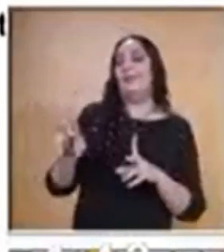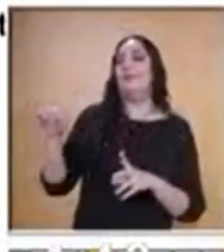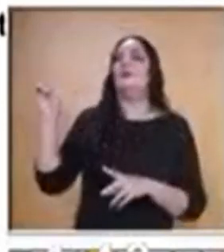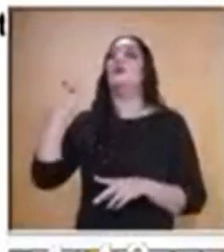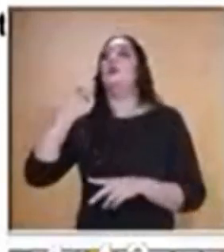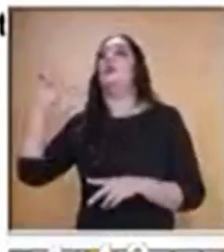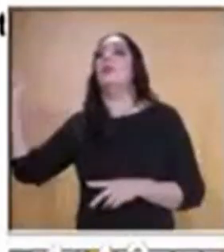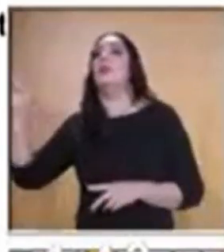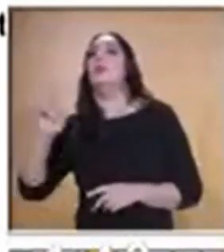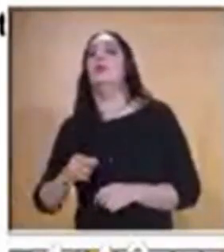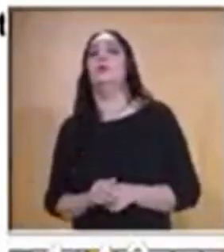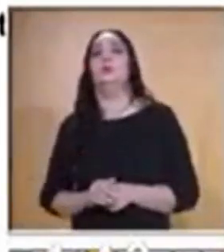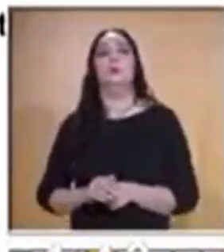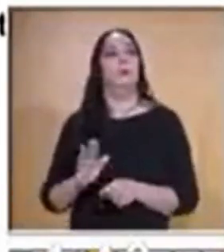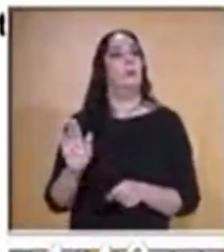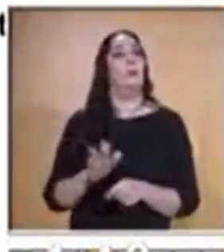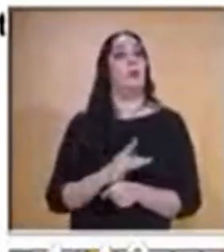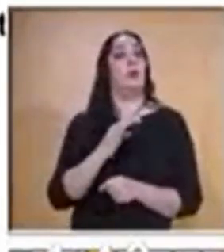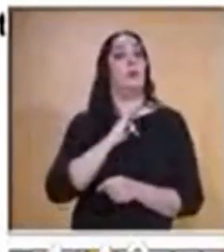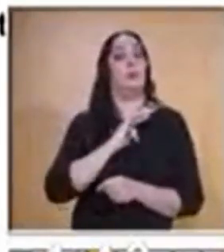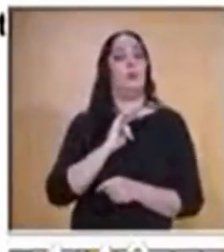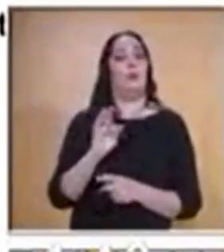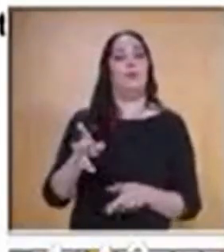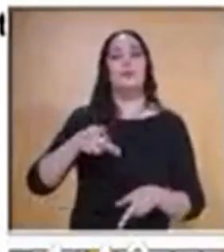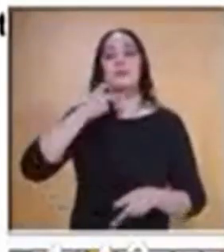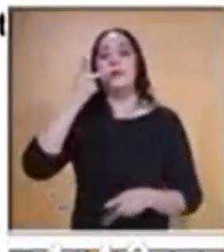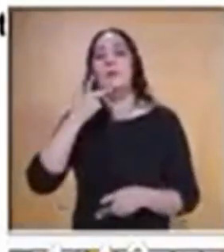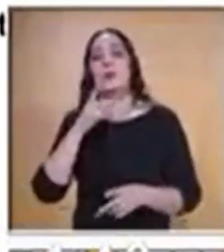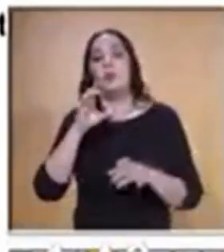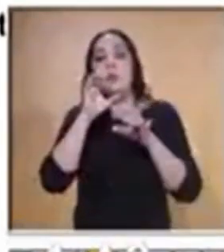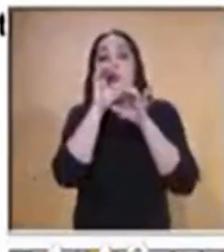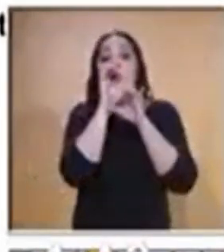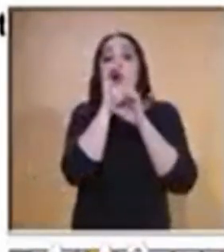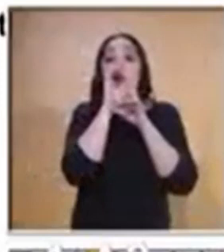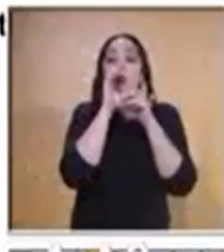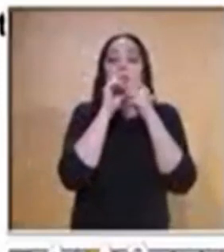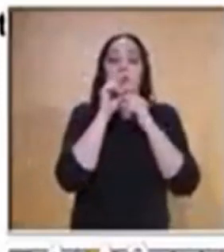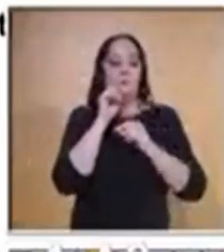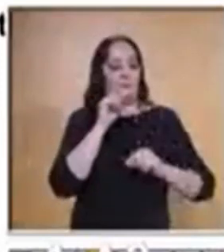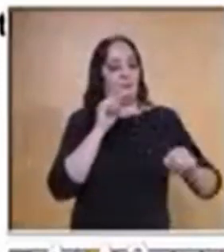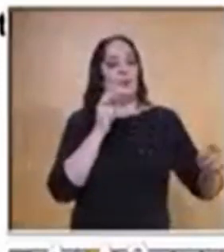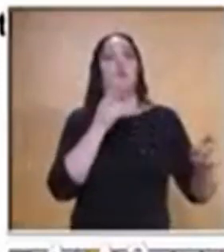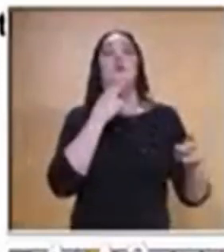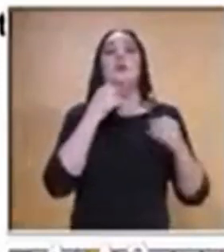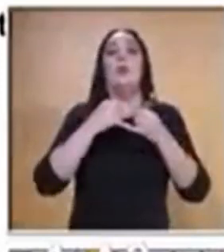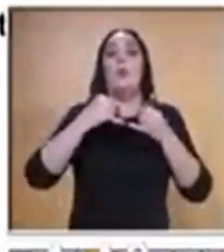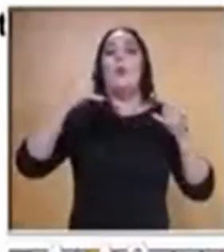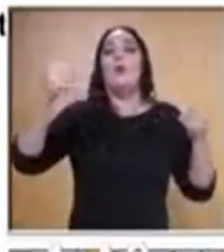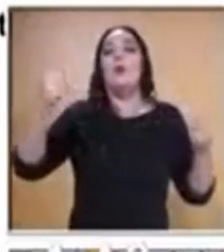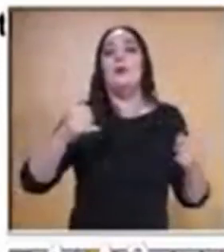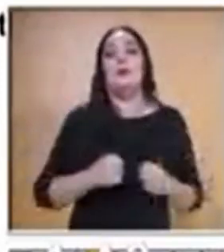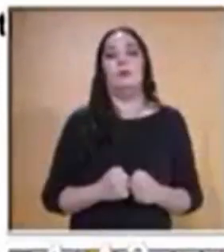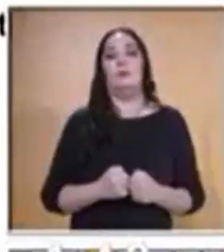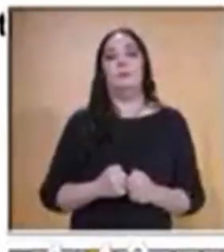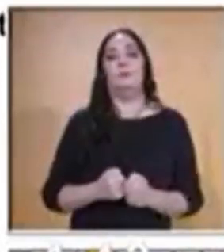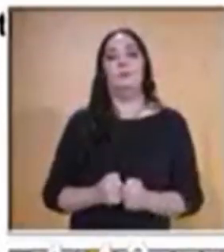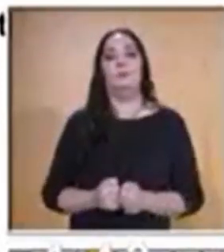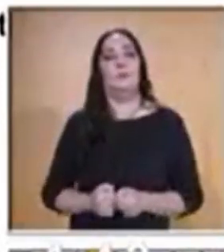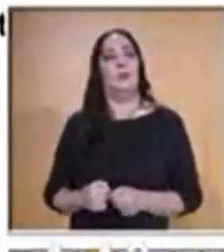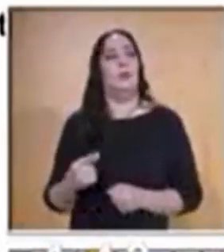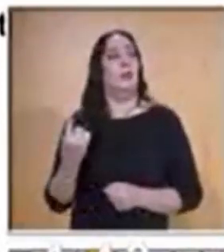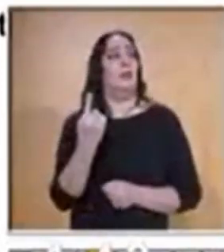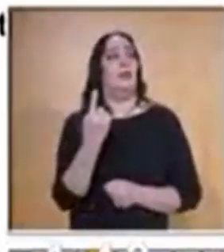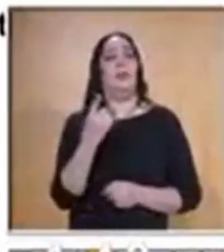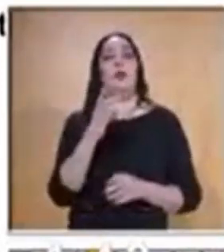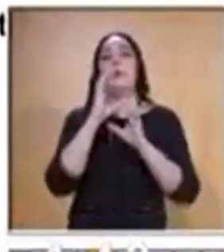¿por qué puedes hablar a través de un bote a otro usando una cuerda? ¿Y qué cuidados debemos de tener